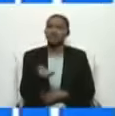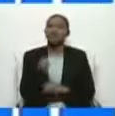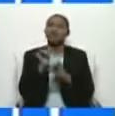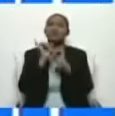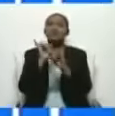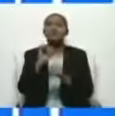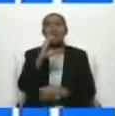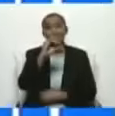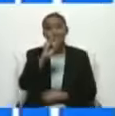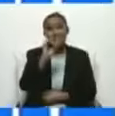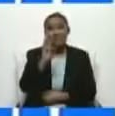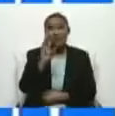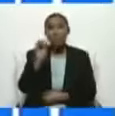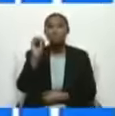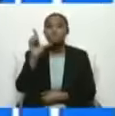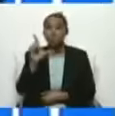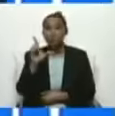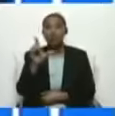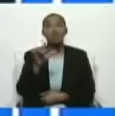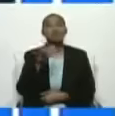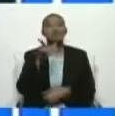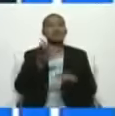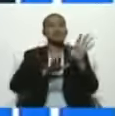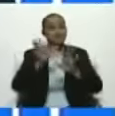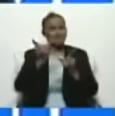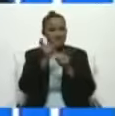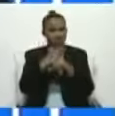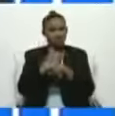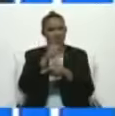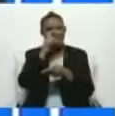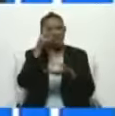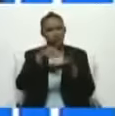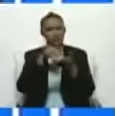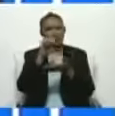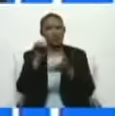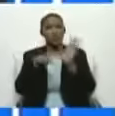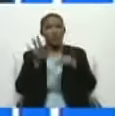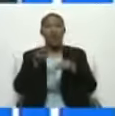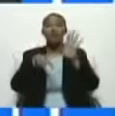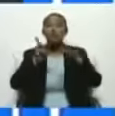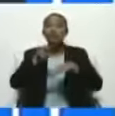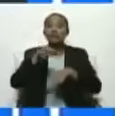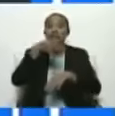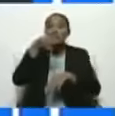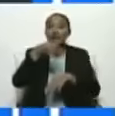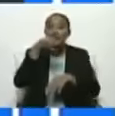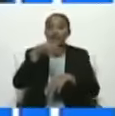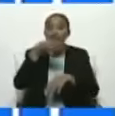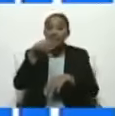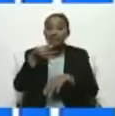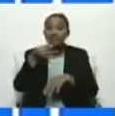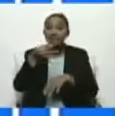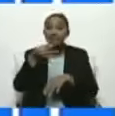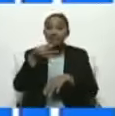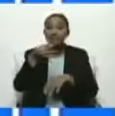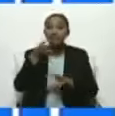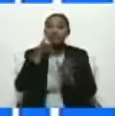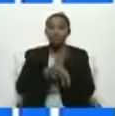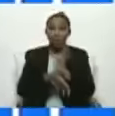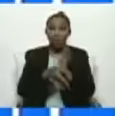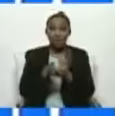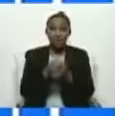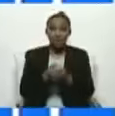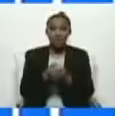Los exit poll del 15 de agosto del año 2004, a las 12 del mediodía, si hasta destaparon botellas de